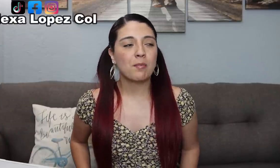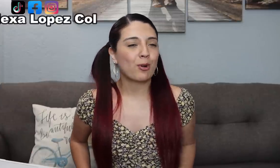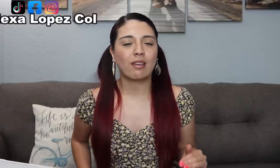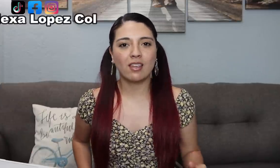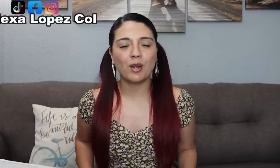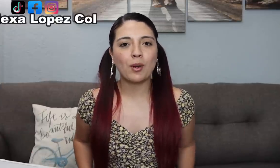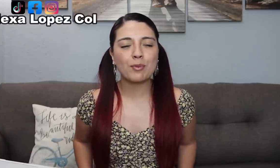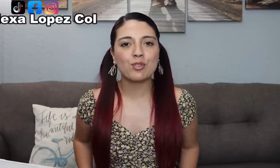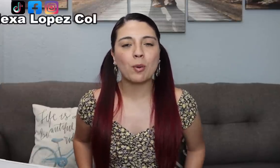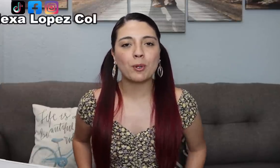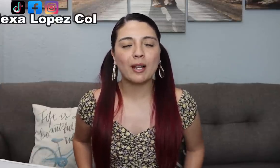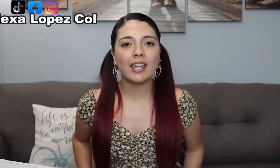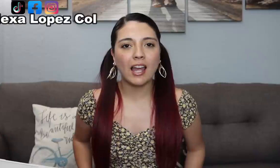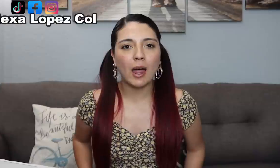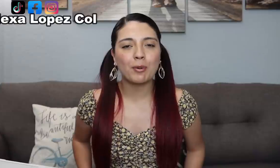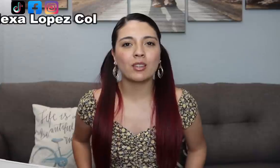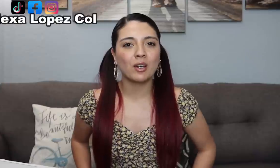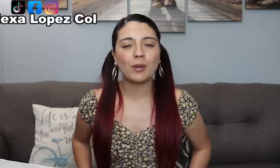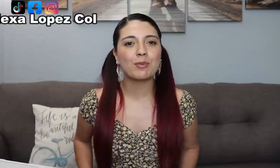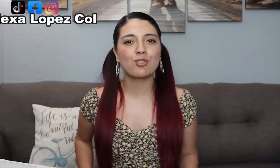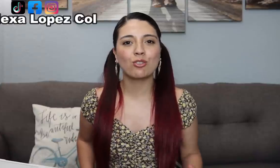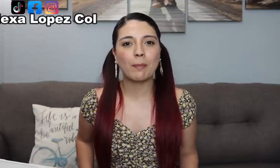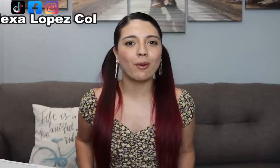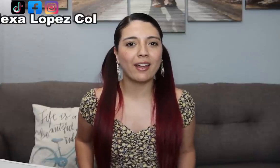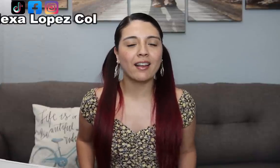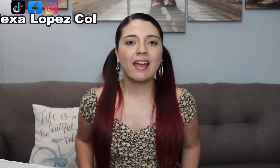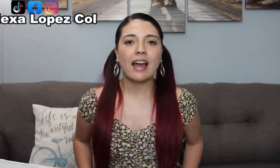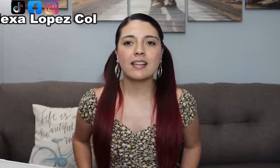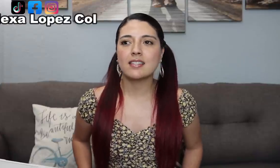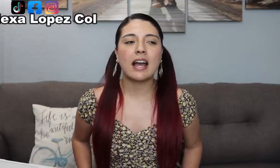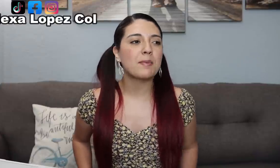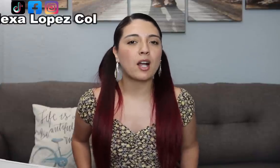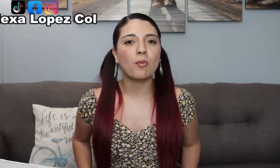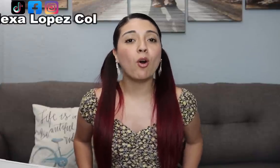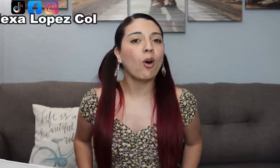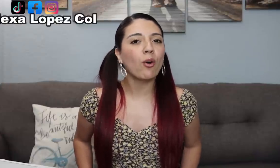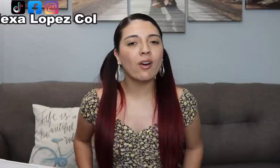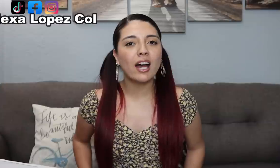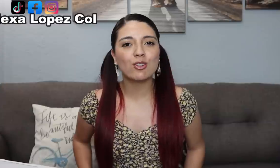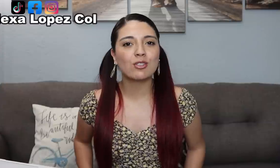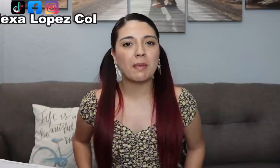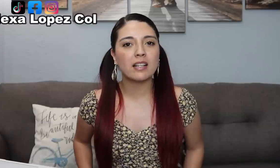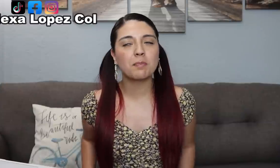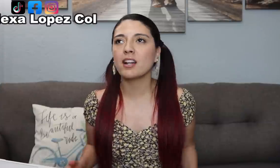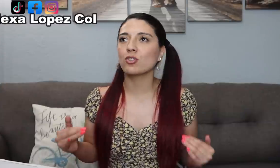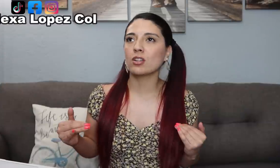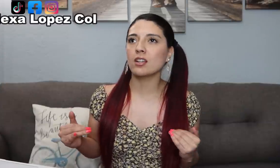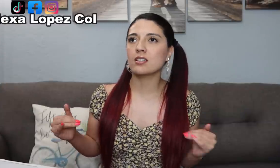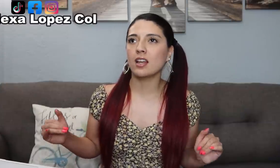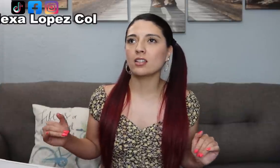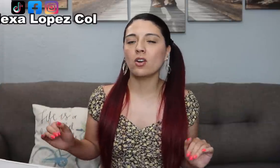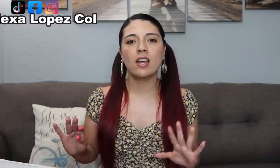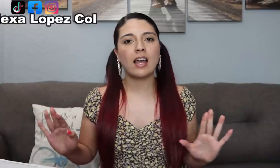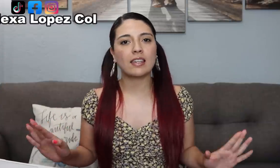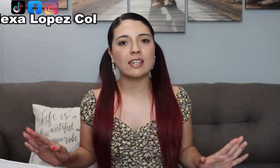que porque tienen una posición privilegiada, porque tienen una posición de poder, ahí sí, ay, venga, como jodo a los demás para yo